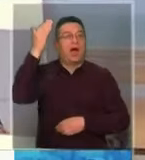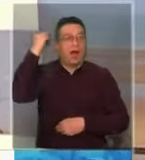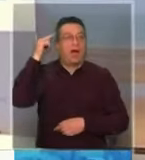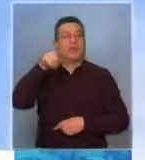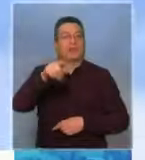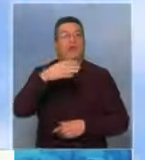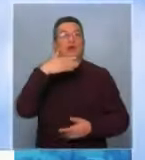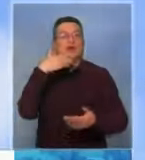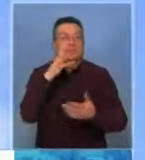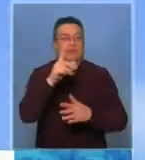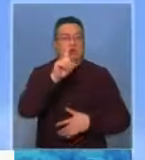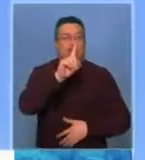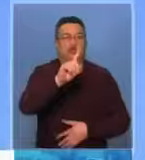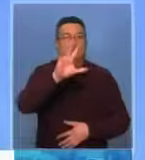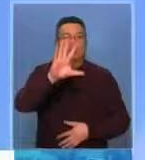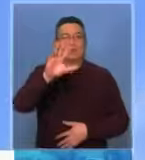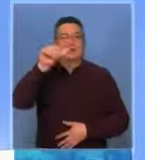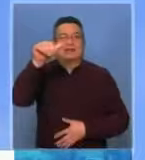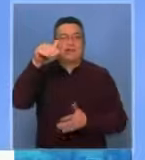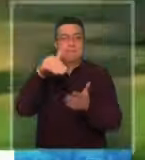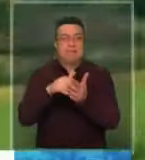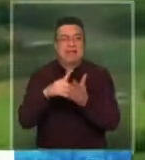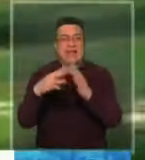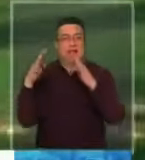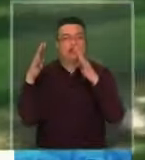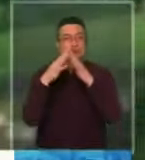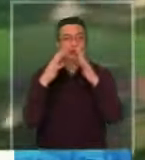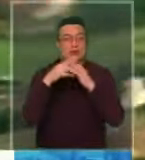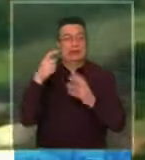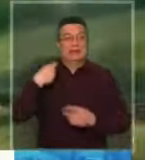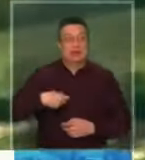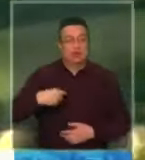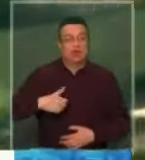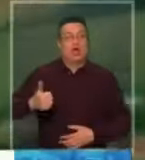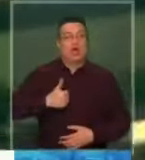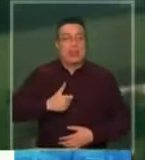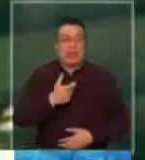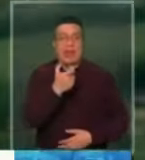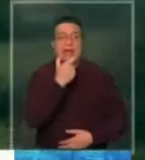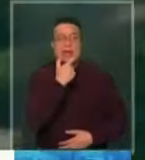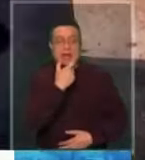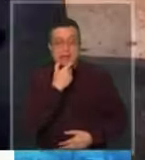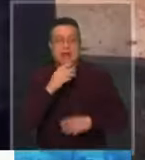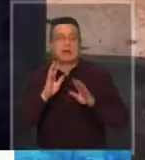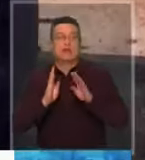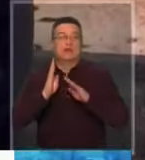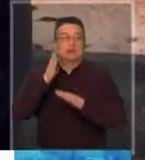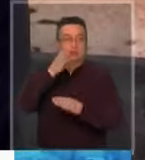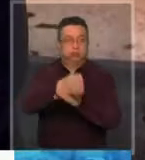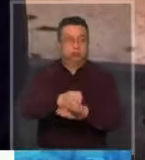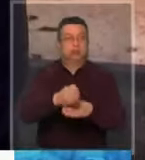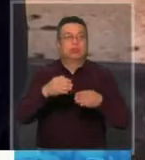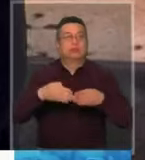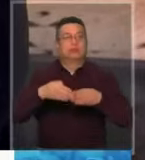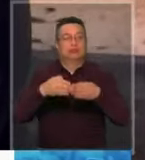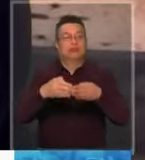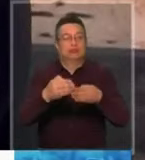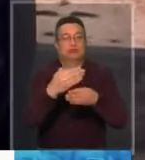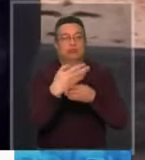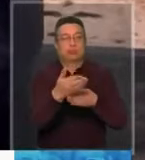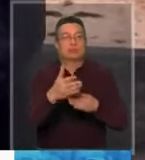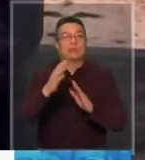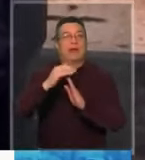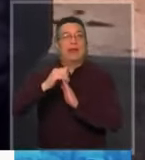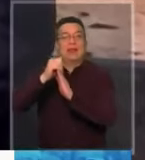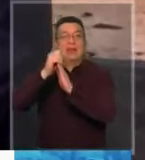cuando 256.000 soldados de Estados Unidos, Canadá e Inglaterra llegaron a esta zona. Los líderes